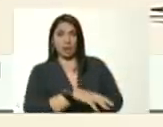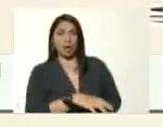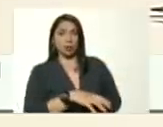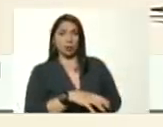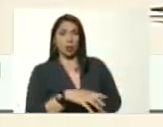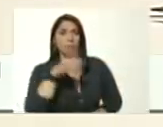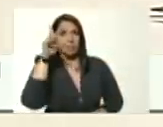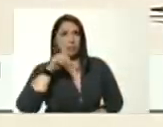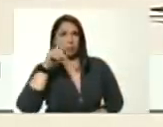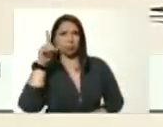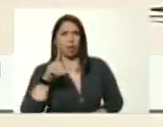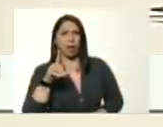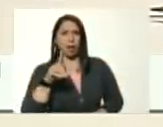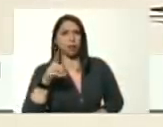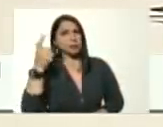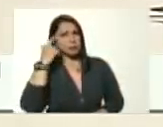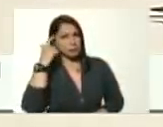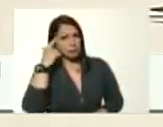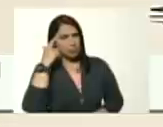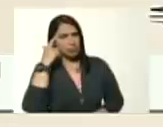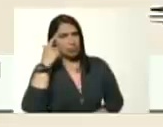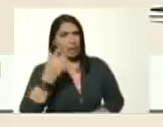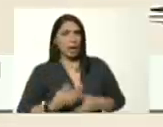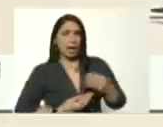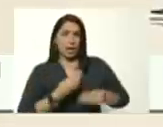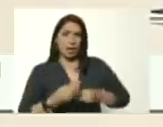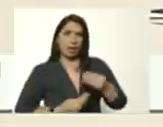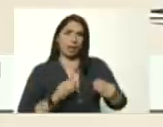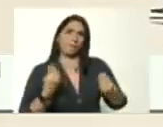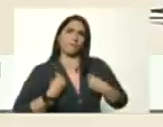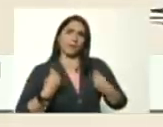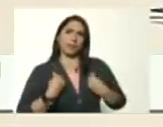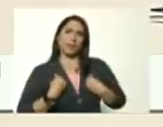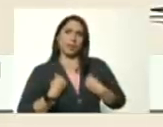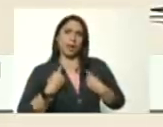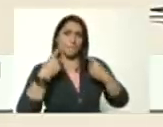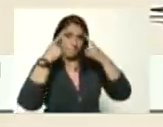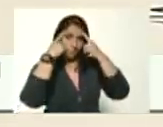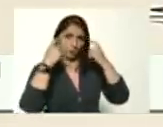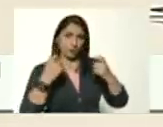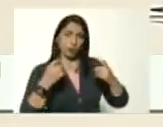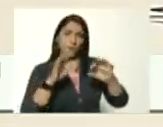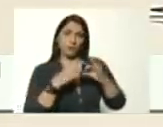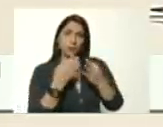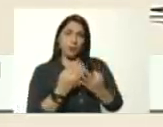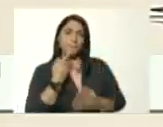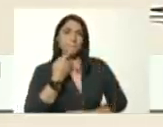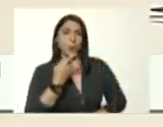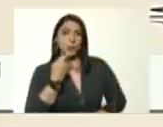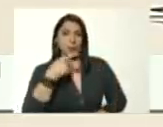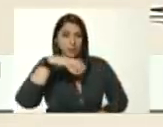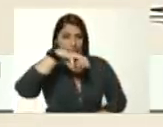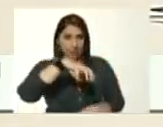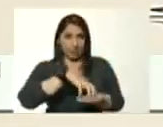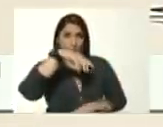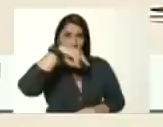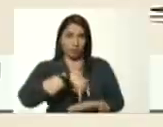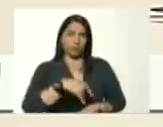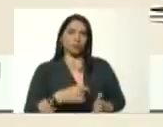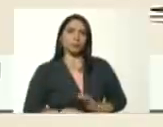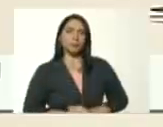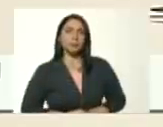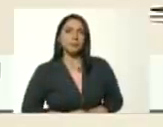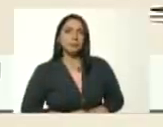se sepa y se sabe que han hecho vida su vida profesional familiar política aquí en el